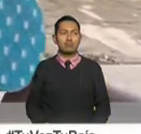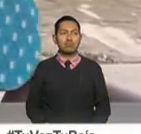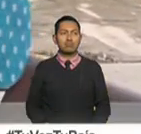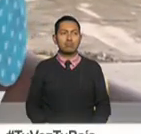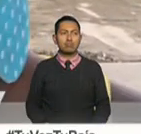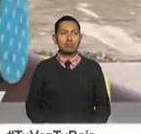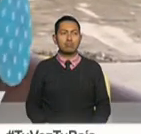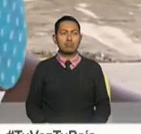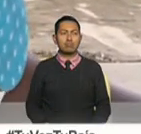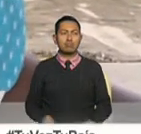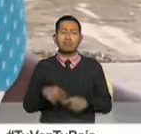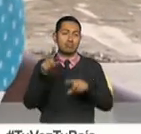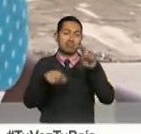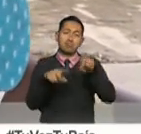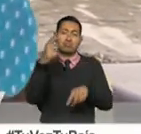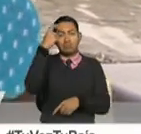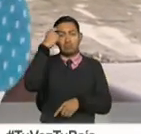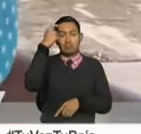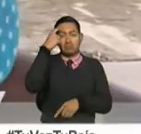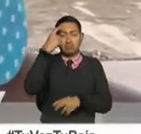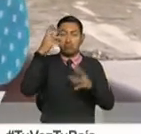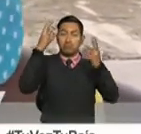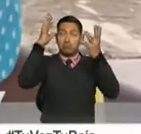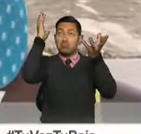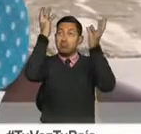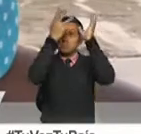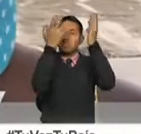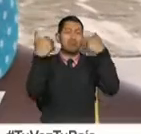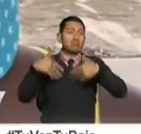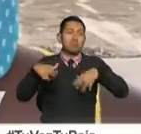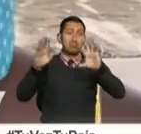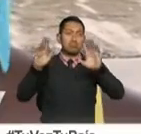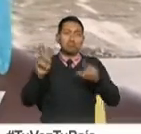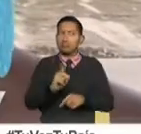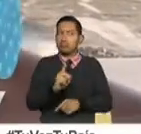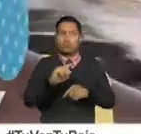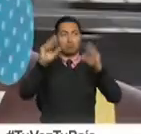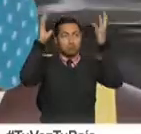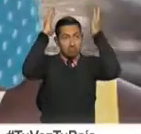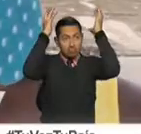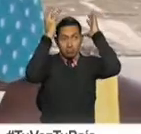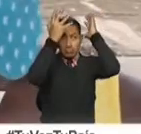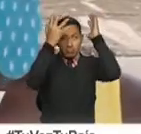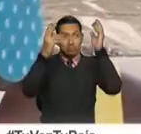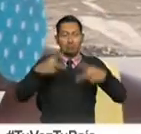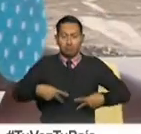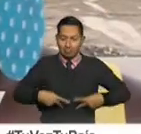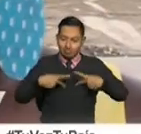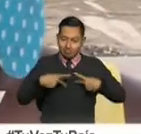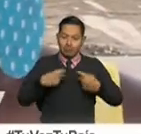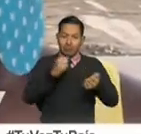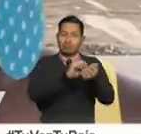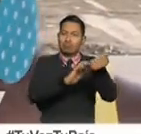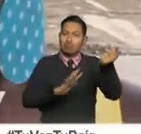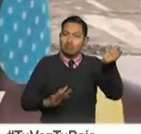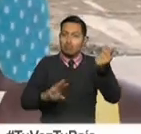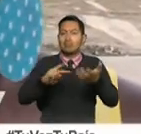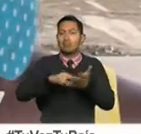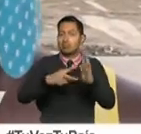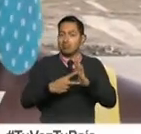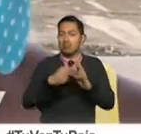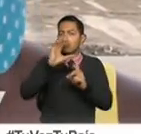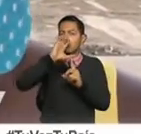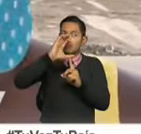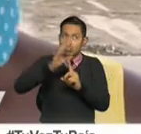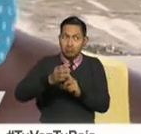Para muchos es simplemente un pedazo de tela, pero para mí el turbante tiene vida, tiene sangre, porque representa mi ancestralidad.